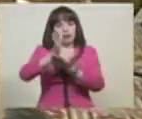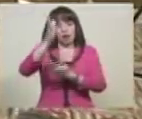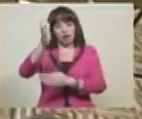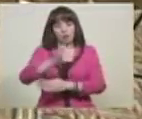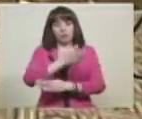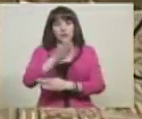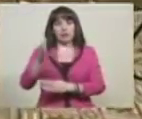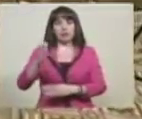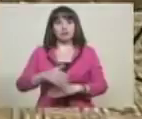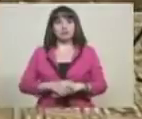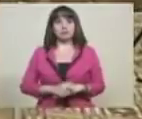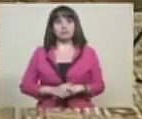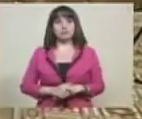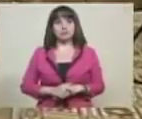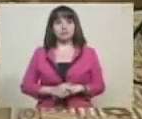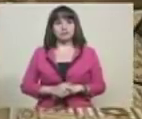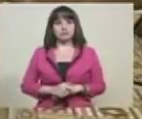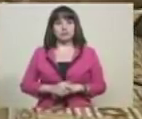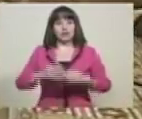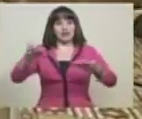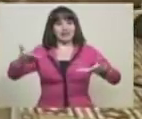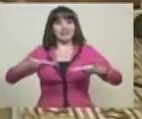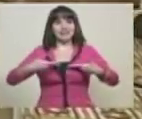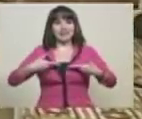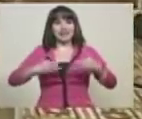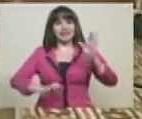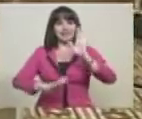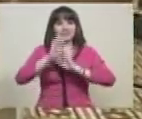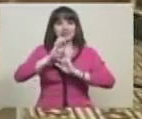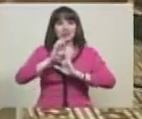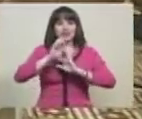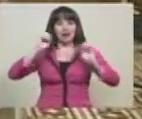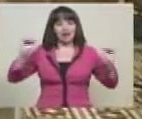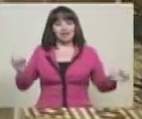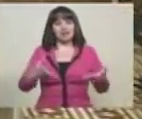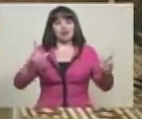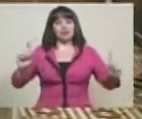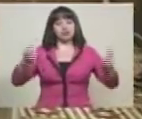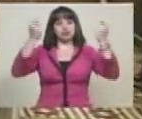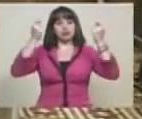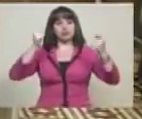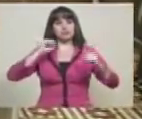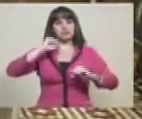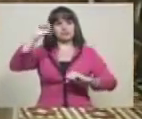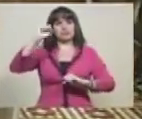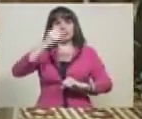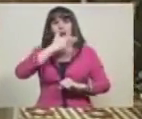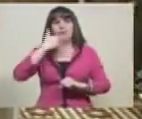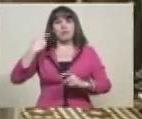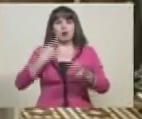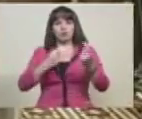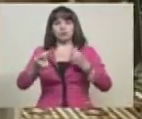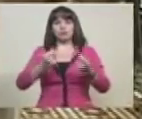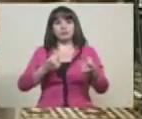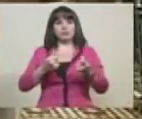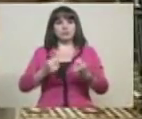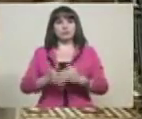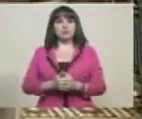bendiga y nos dé el éxito y la victoria para el pueblo de Venezuela de este programa de recuperación